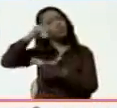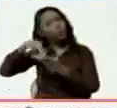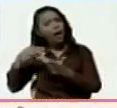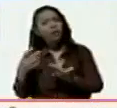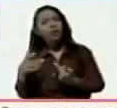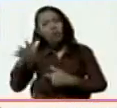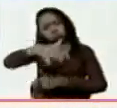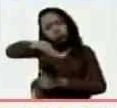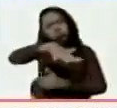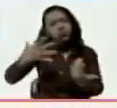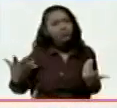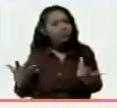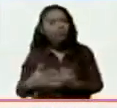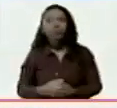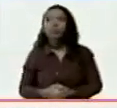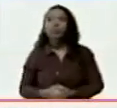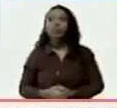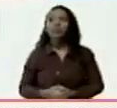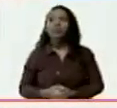dónde